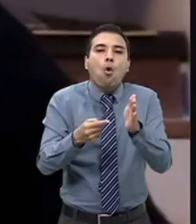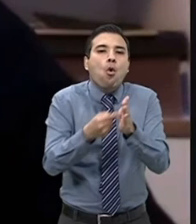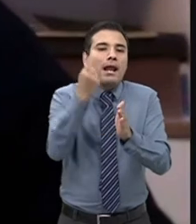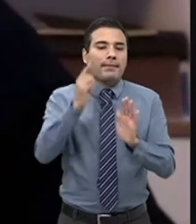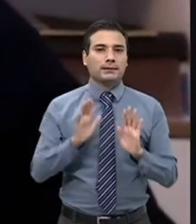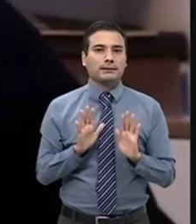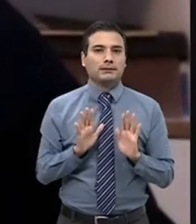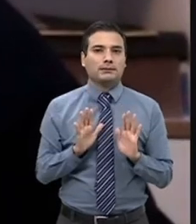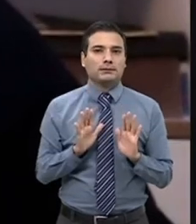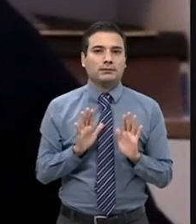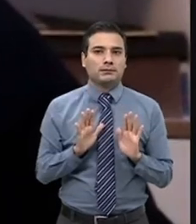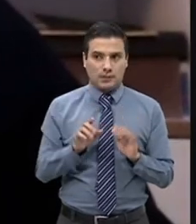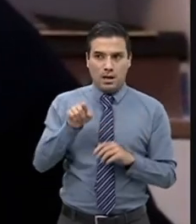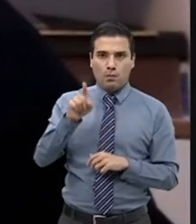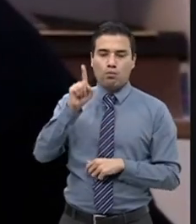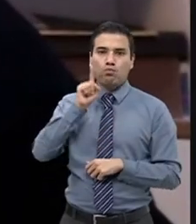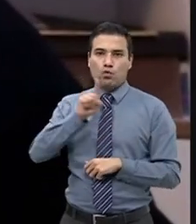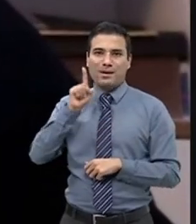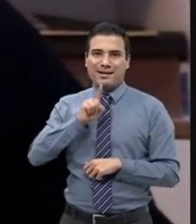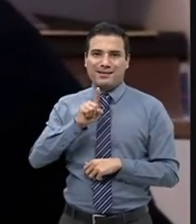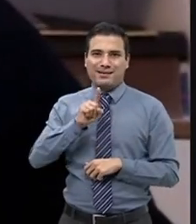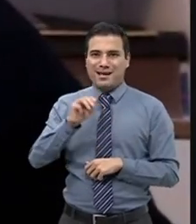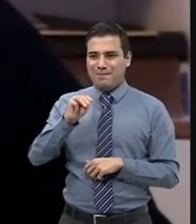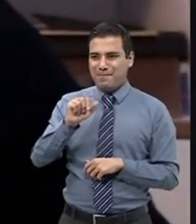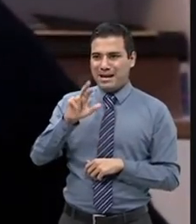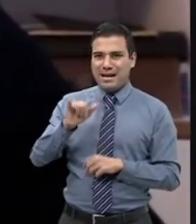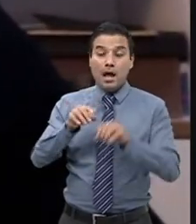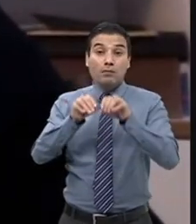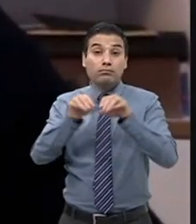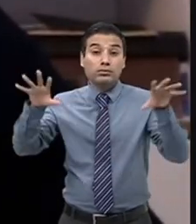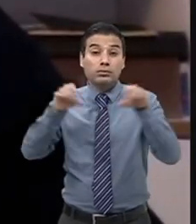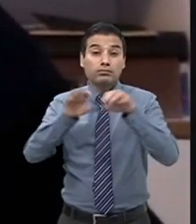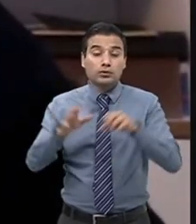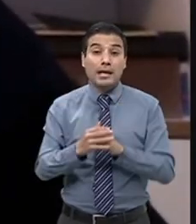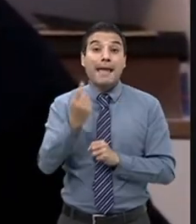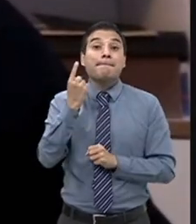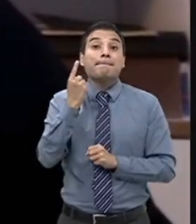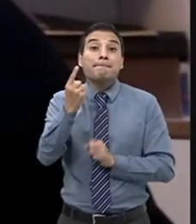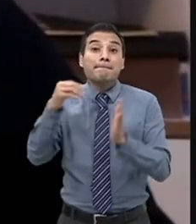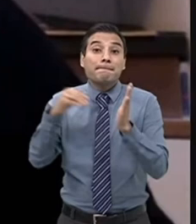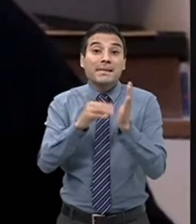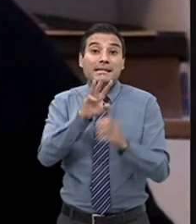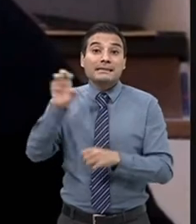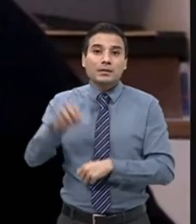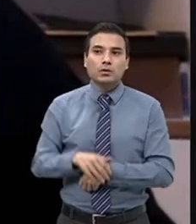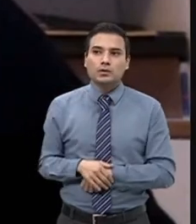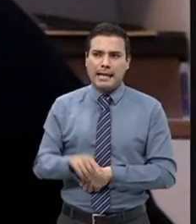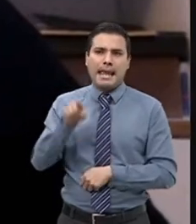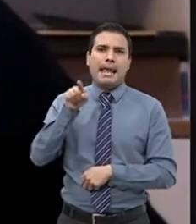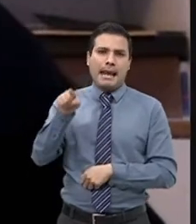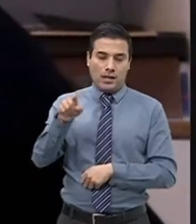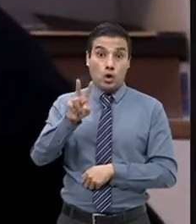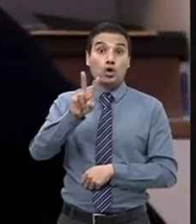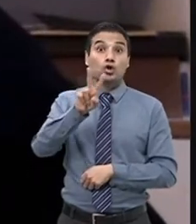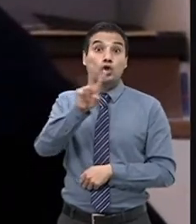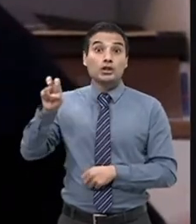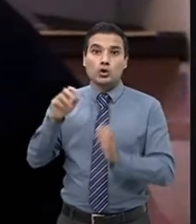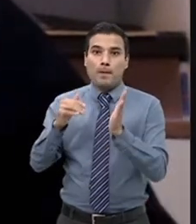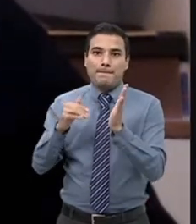entonces éste samuel que rebasaría el tope de gasto en más de 200 millones de pesos